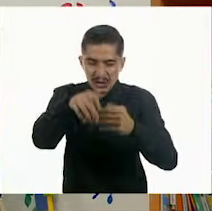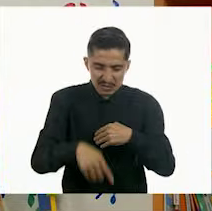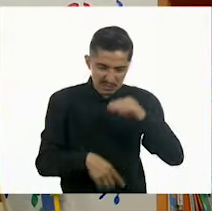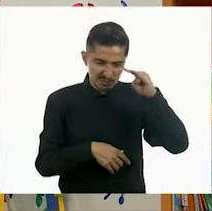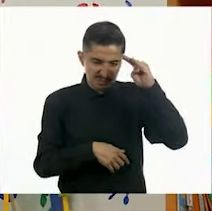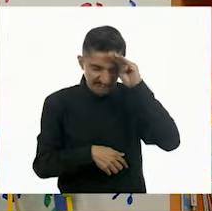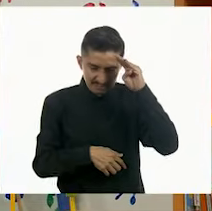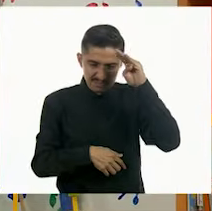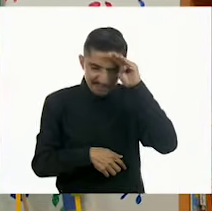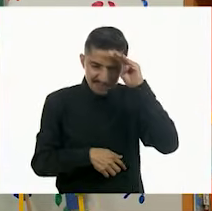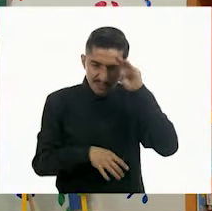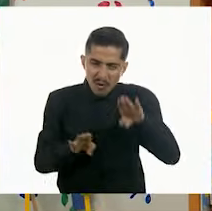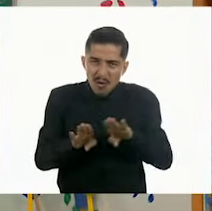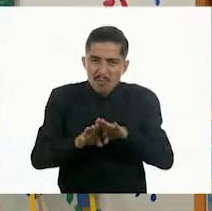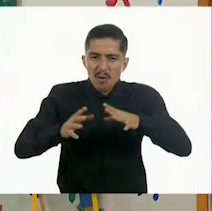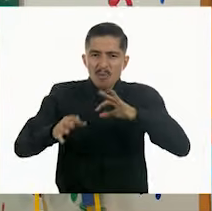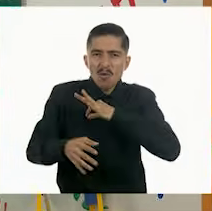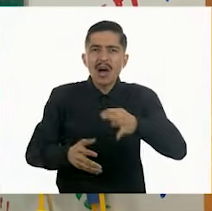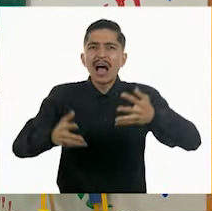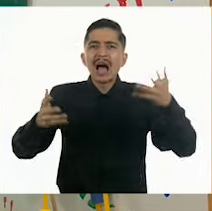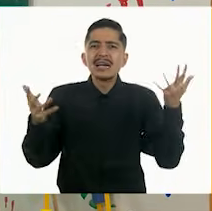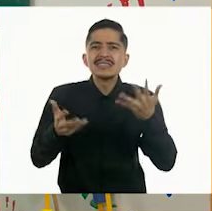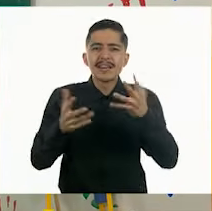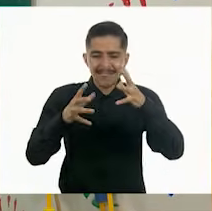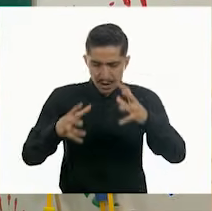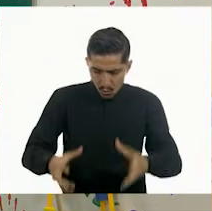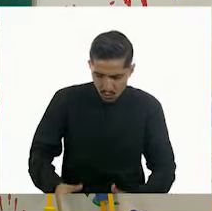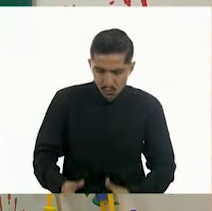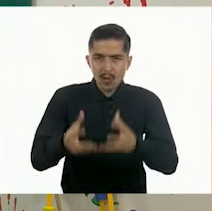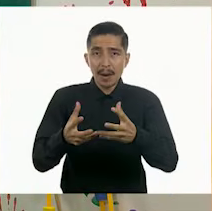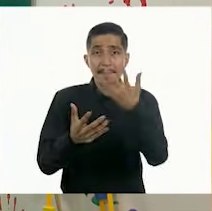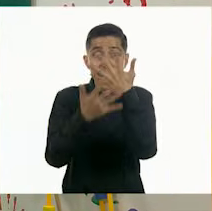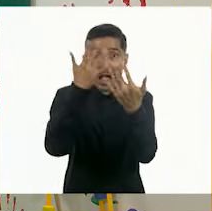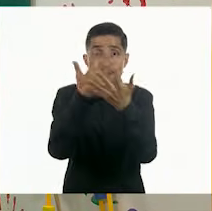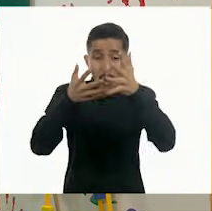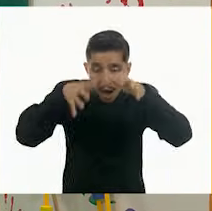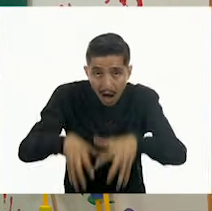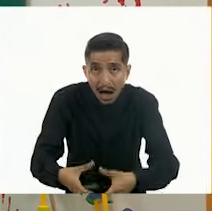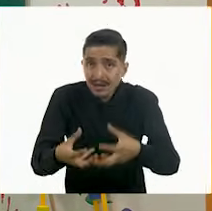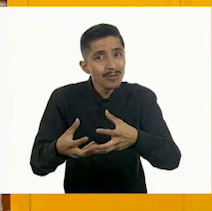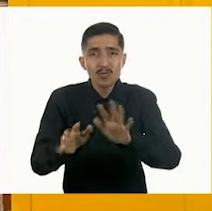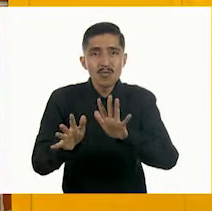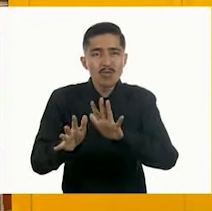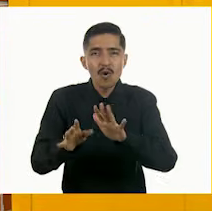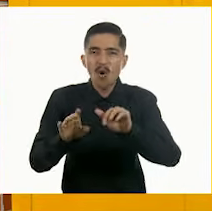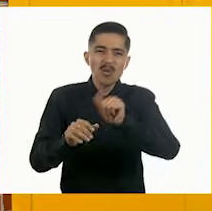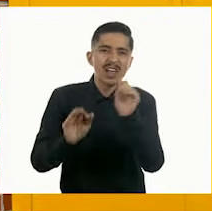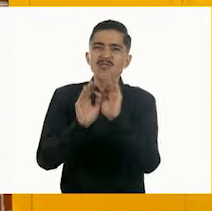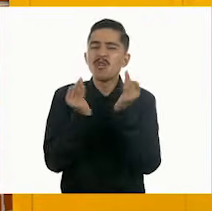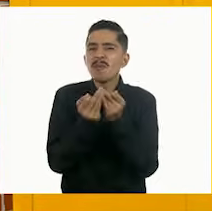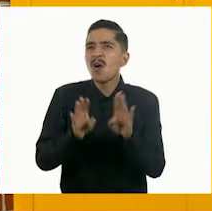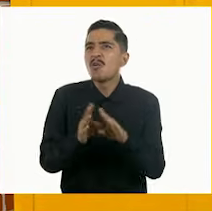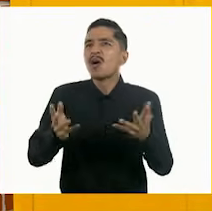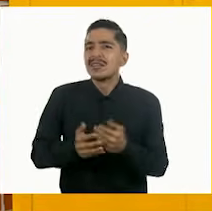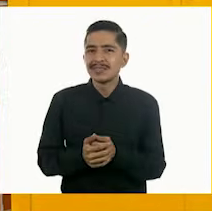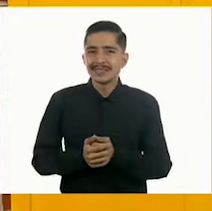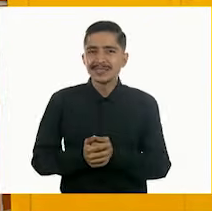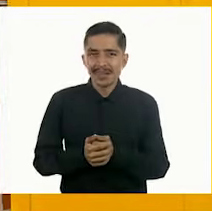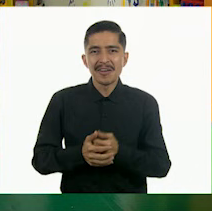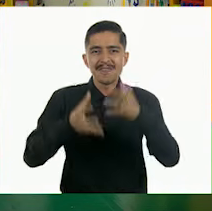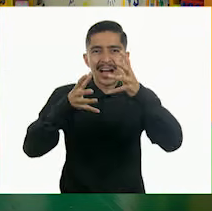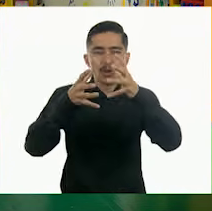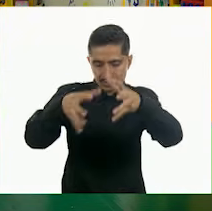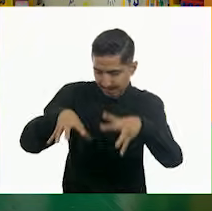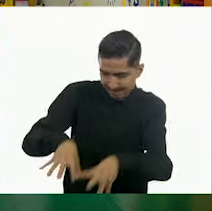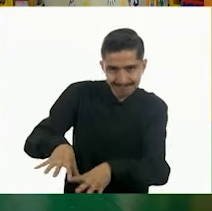piensen cómo podemos levantar el balón sin meter las manos? Me parece muy buena idea. Excelente. Vamos a tomar nuestro balón aquí en el piso. Lo